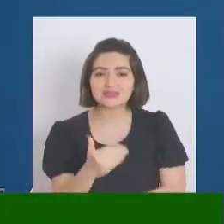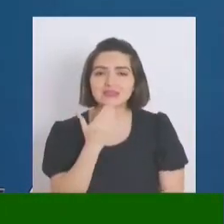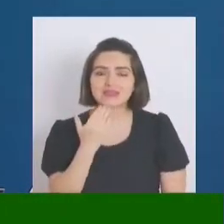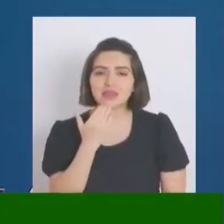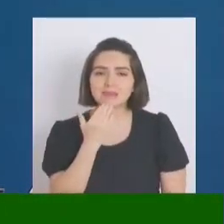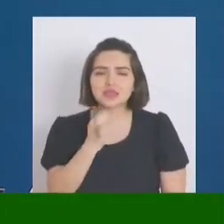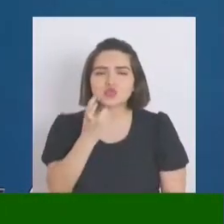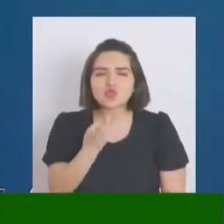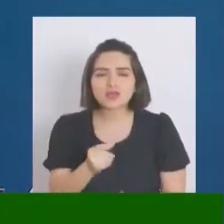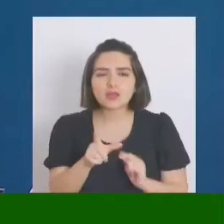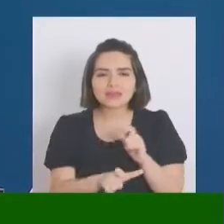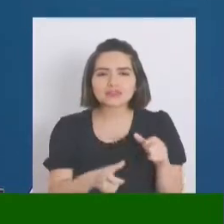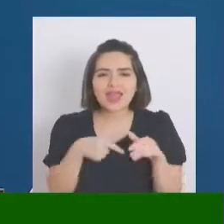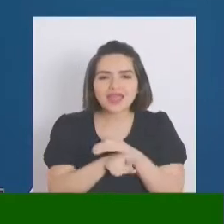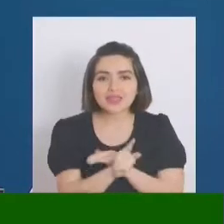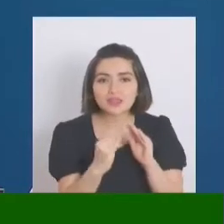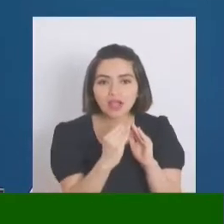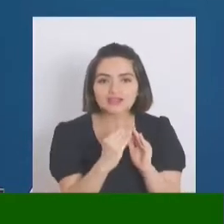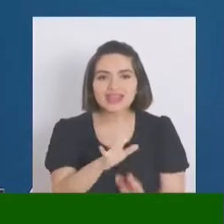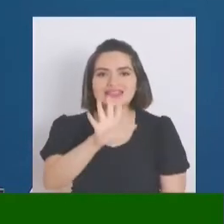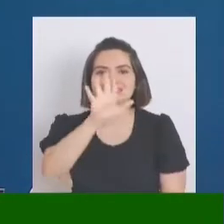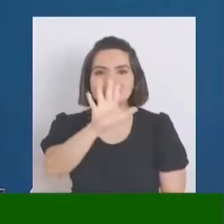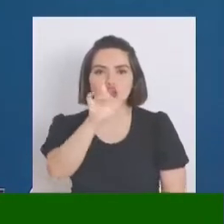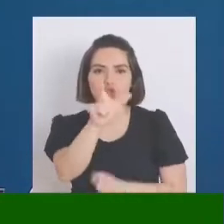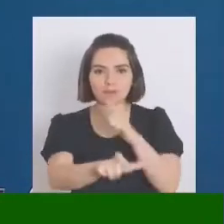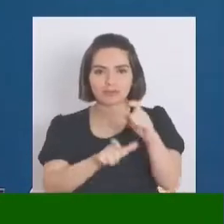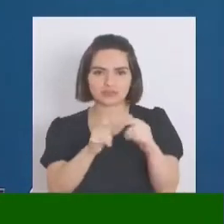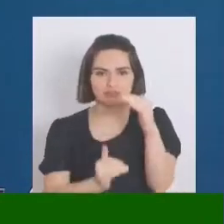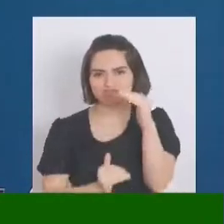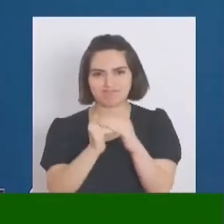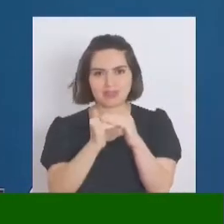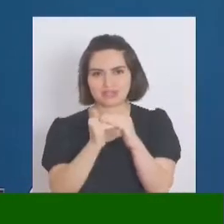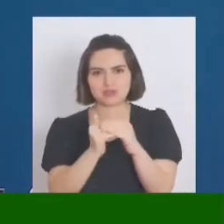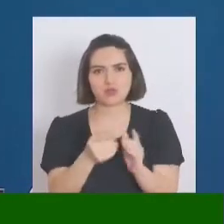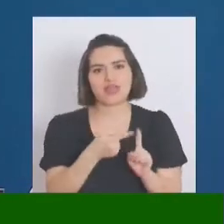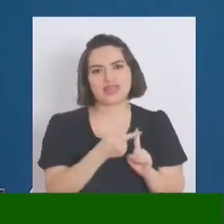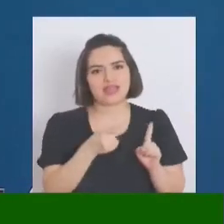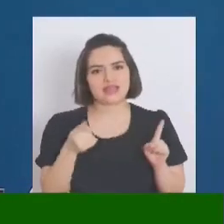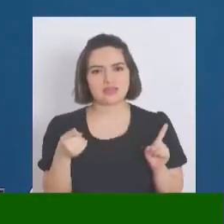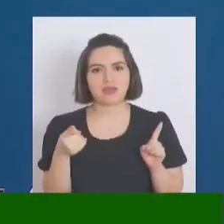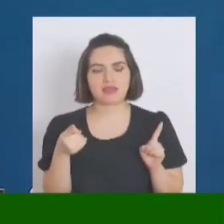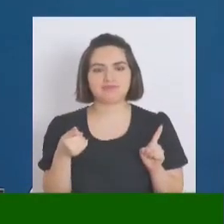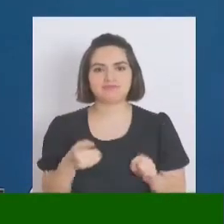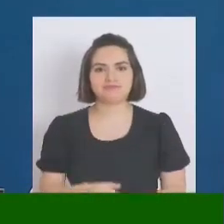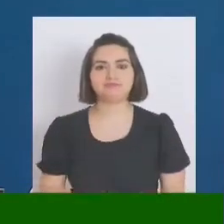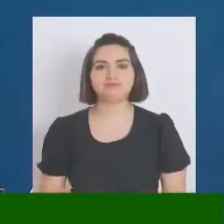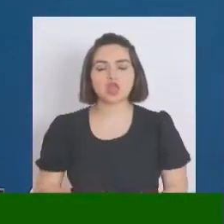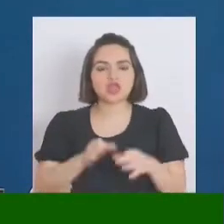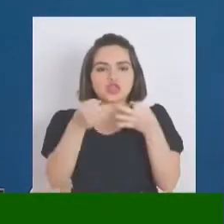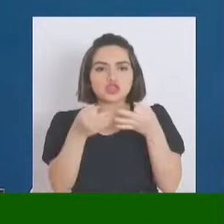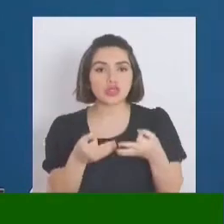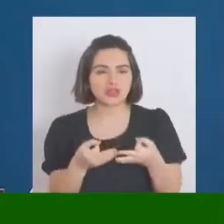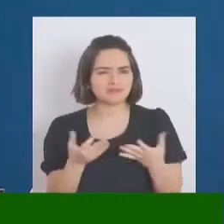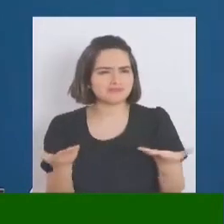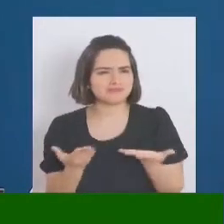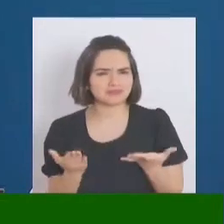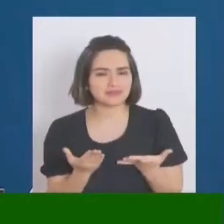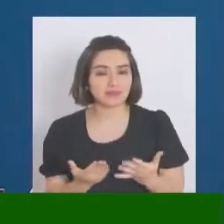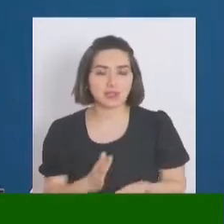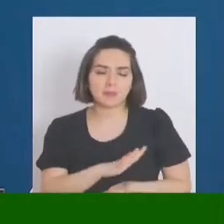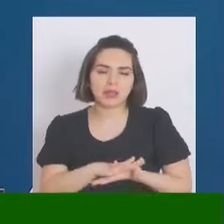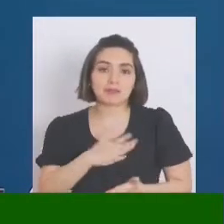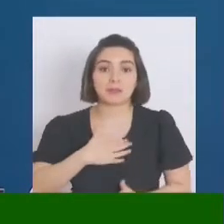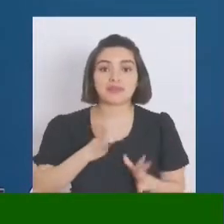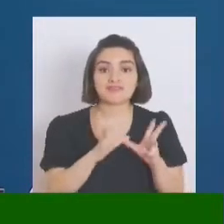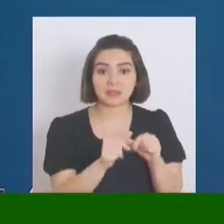aforo máximo de 5 personas durante la semana. Ese aforo es en total, es decir, si en mi